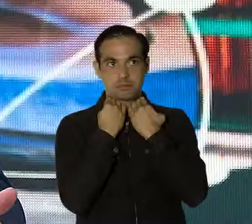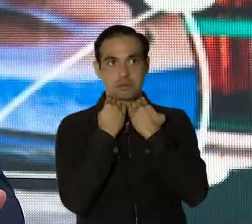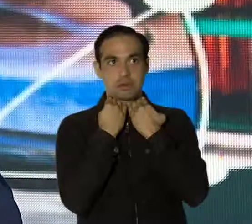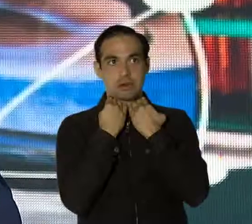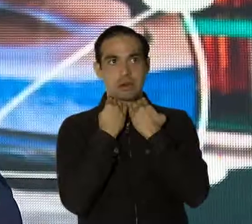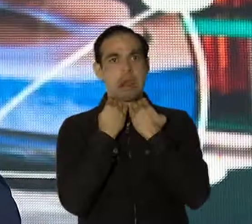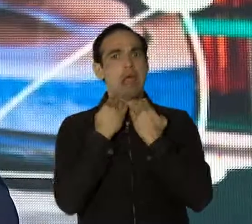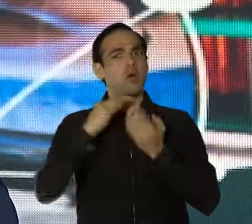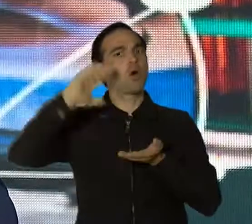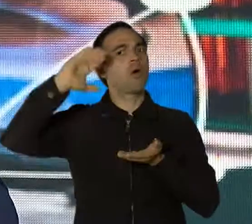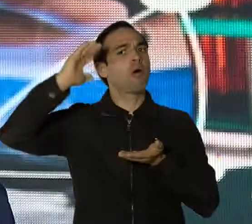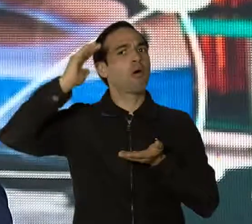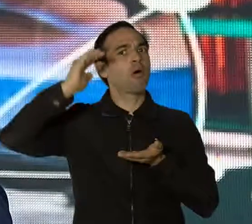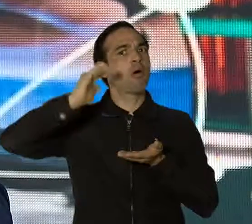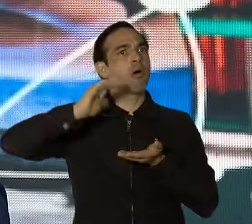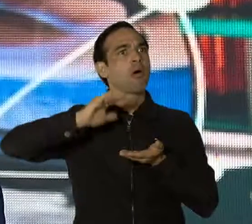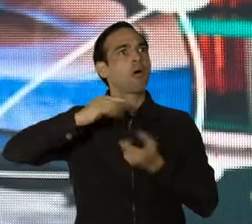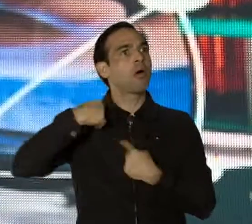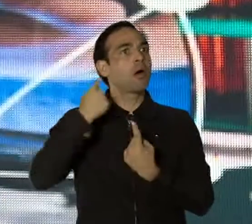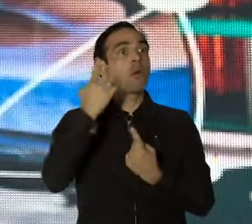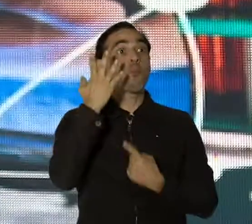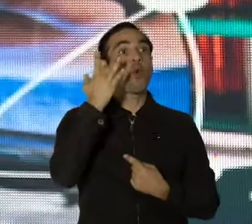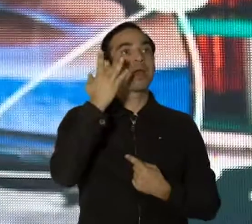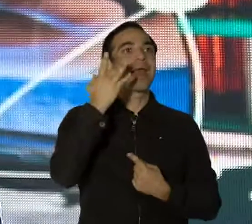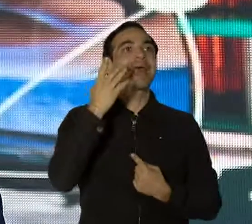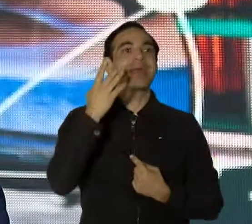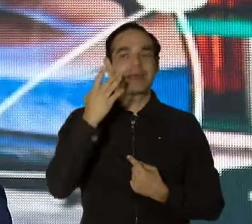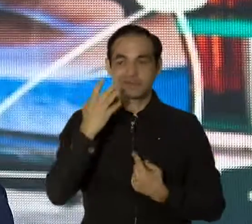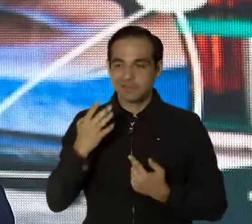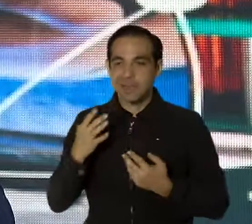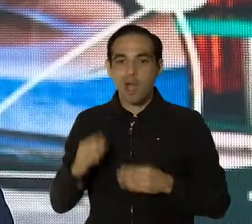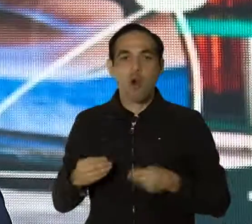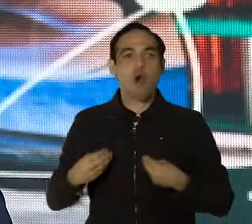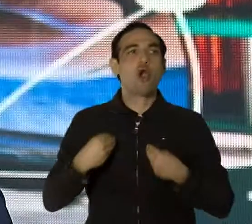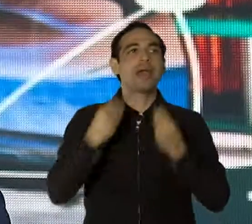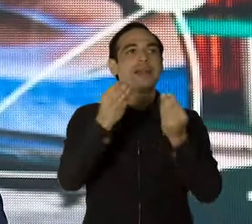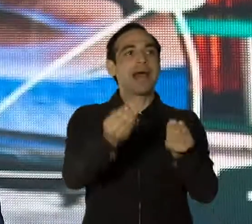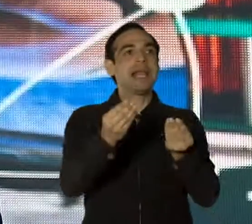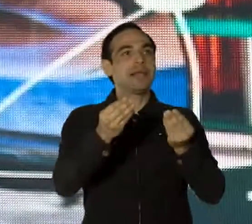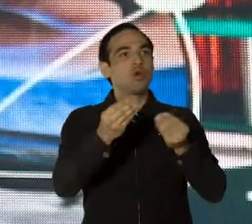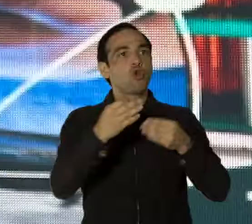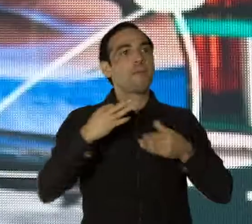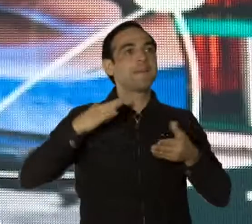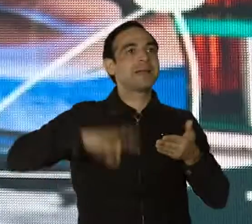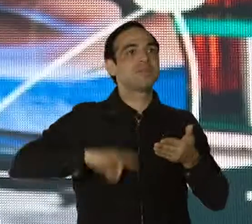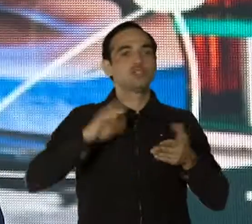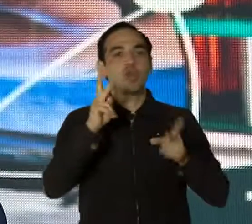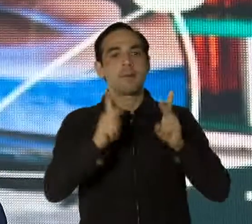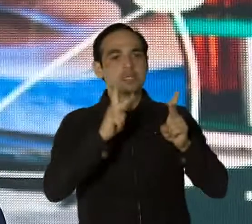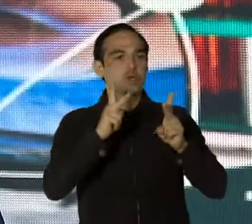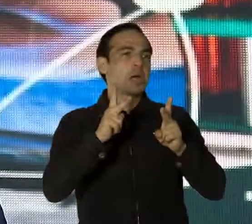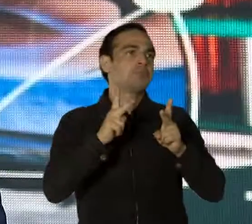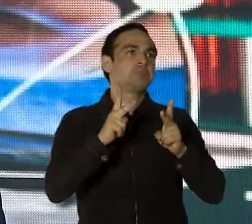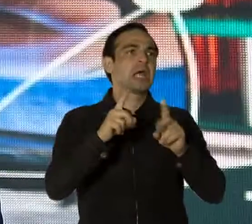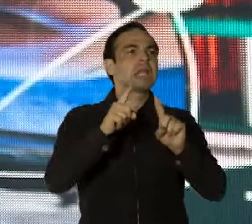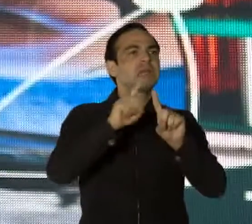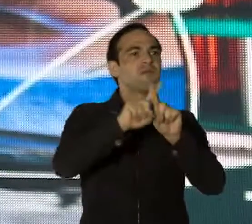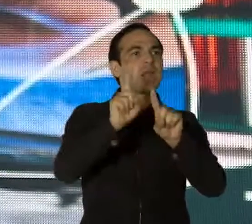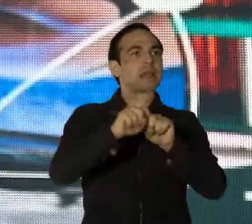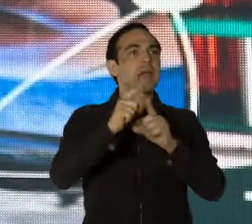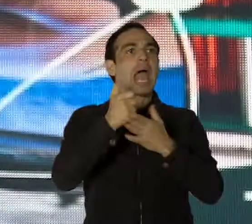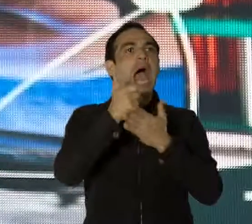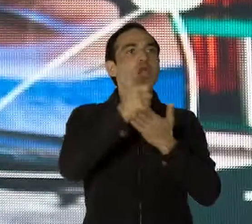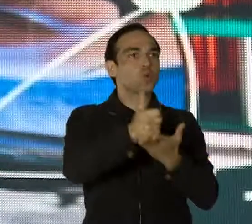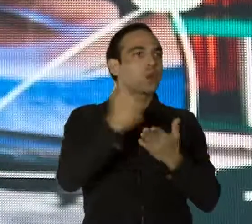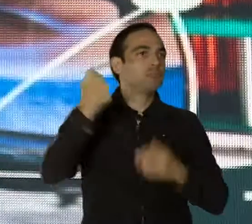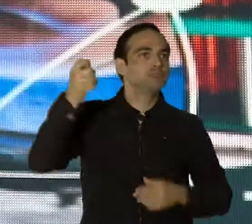han dado los beneficios a las personas que no habían pagado su propiedad, a mantenerlas, dándoles ciertas ayudas que ofrece HOT y ciertas